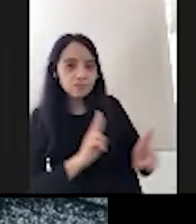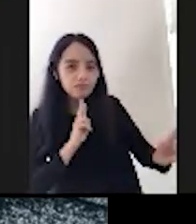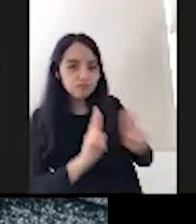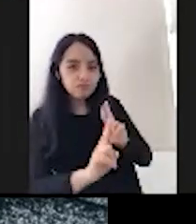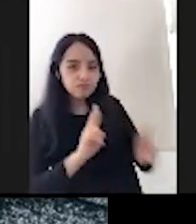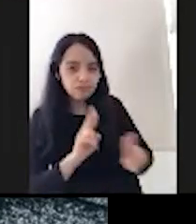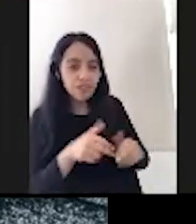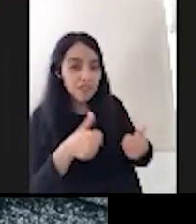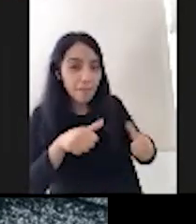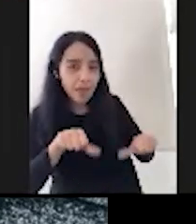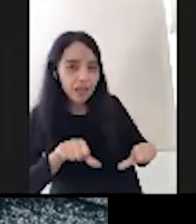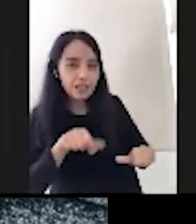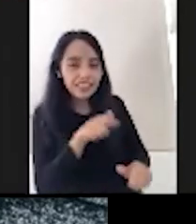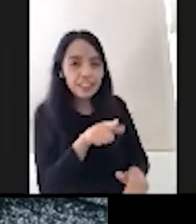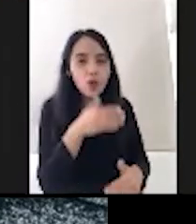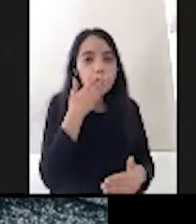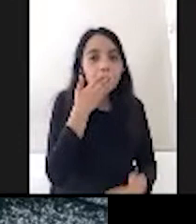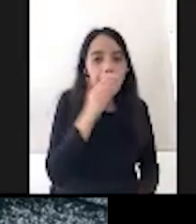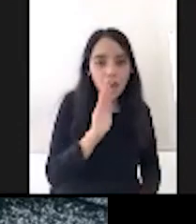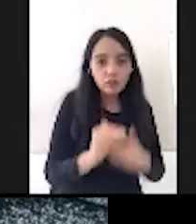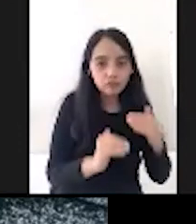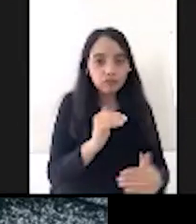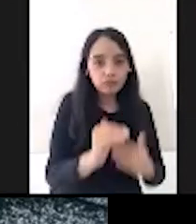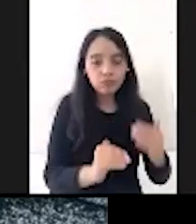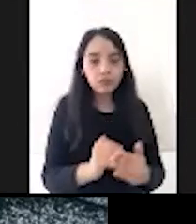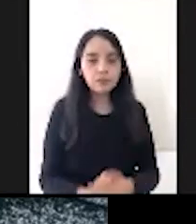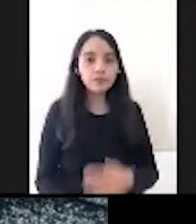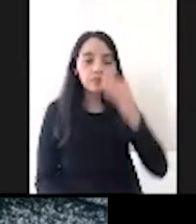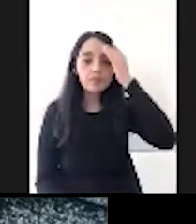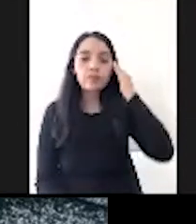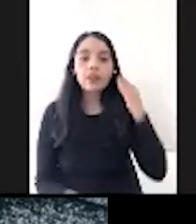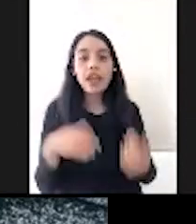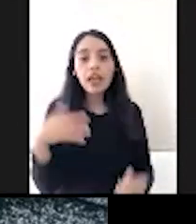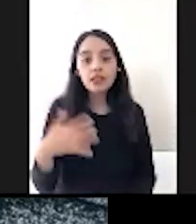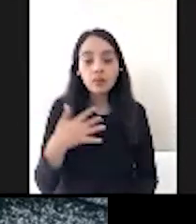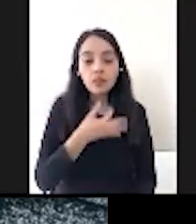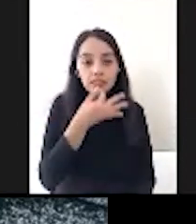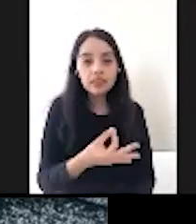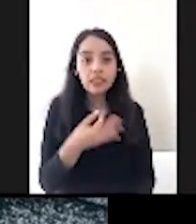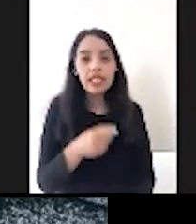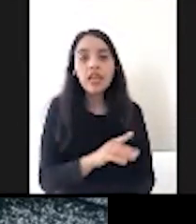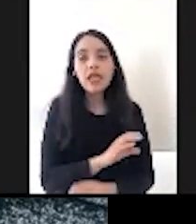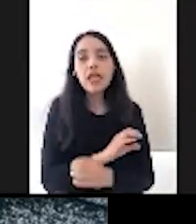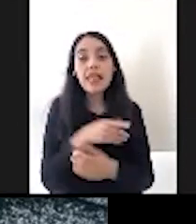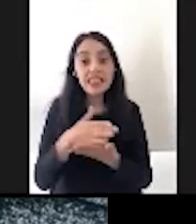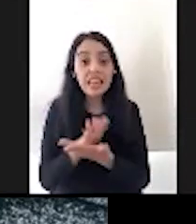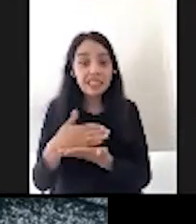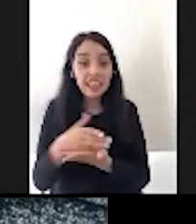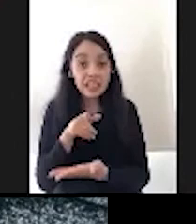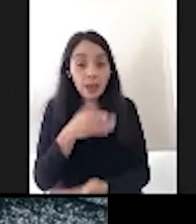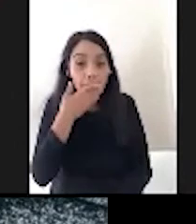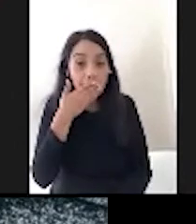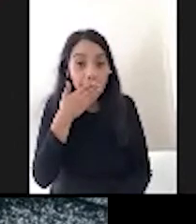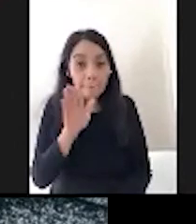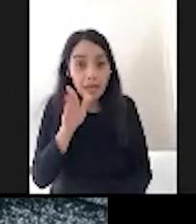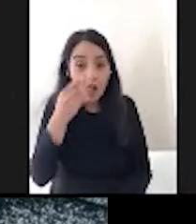y eso mejora a su vez el desempeño. Es importante destacar que ninguna de estas estrategias mejora la visión a nivel